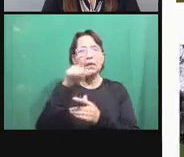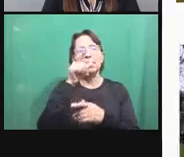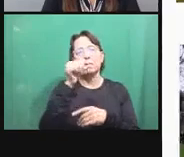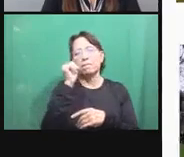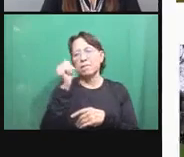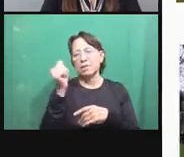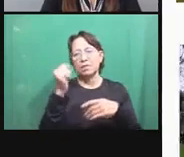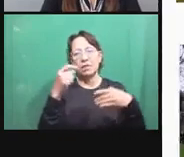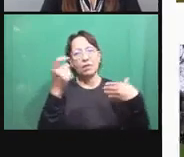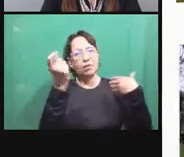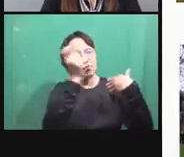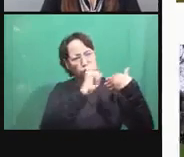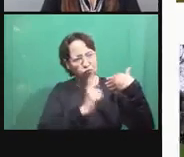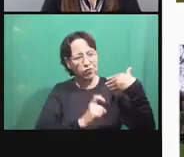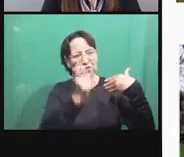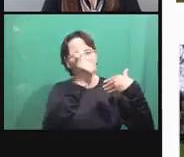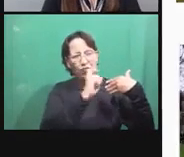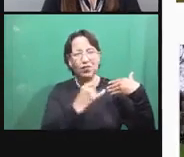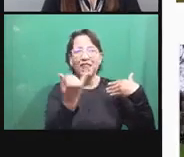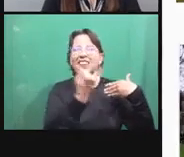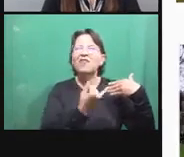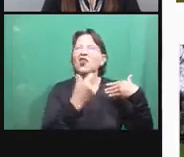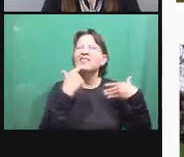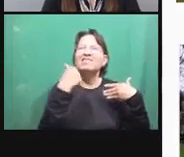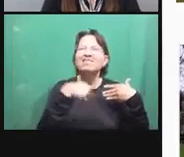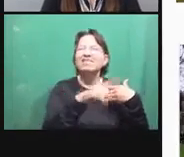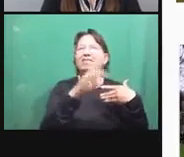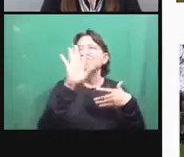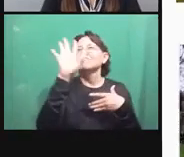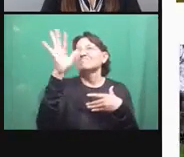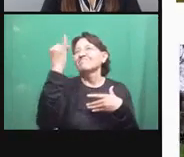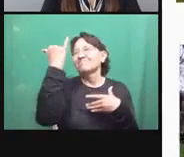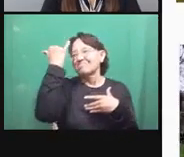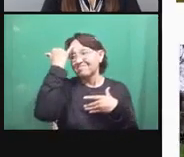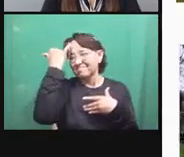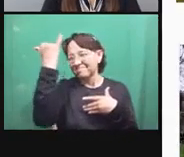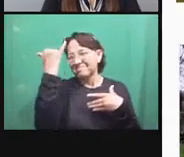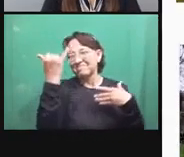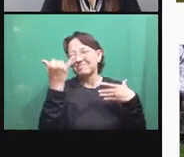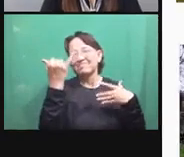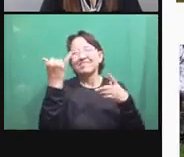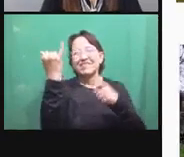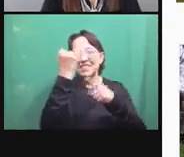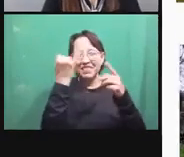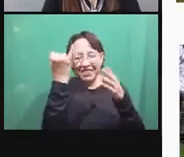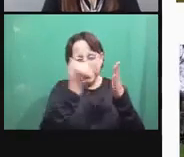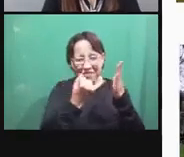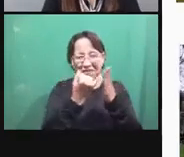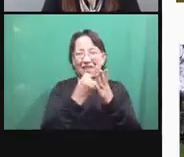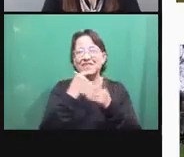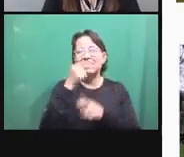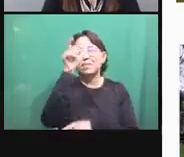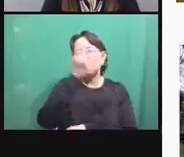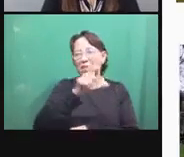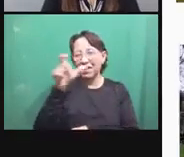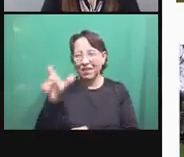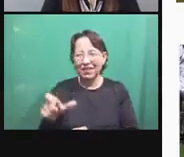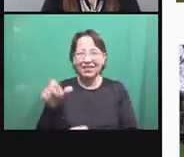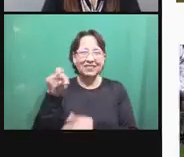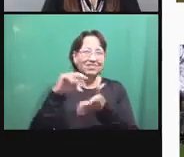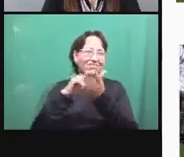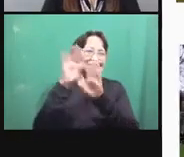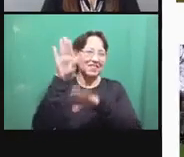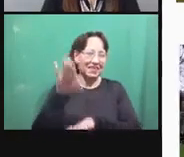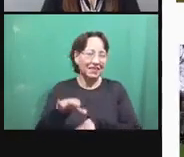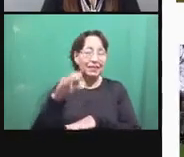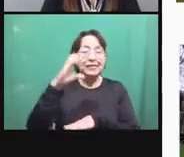las paredes y pues de alguna manera representando y sumándole imágenes de personajes y actores representativos como el